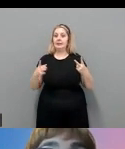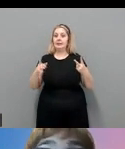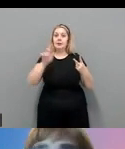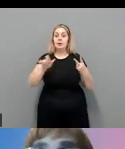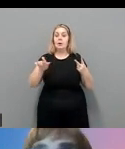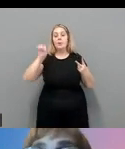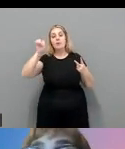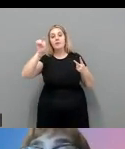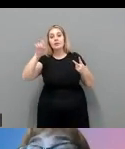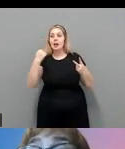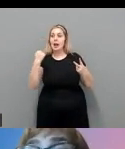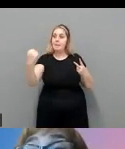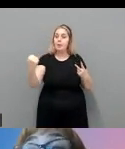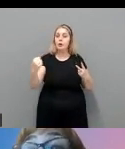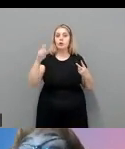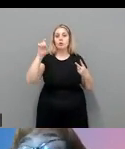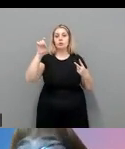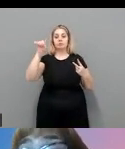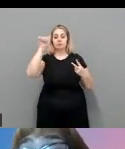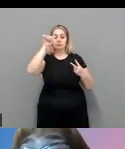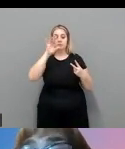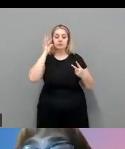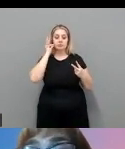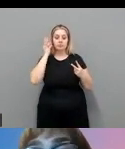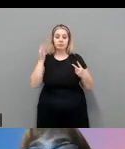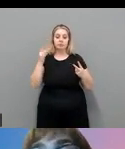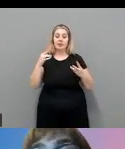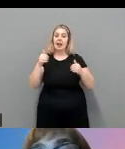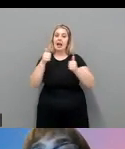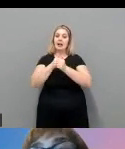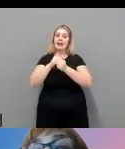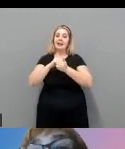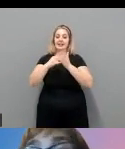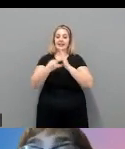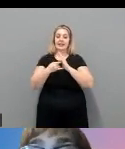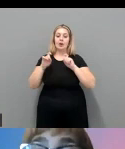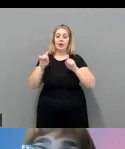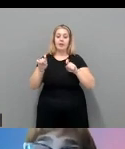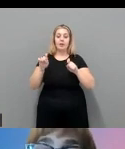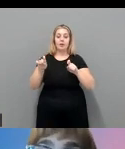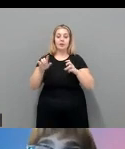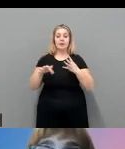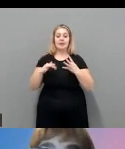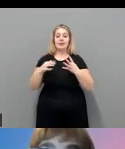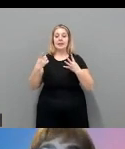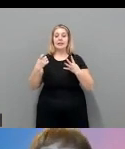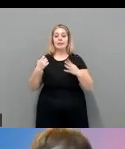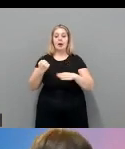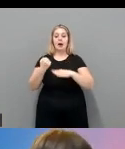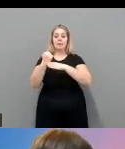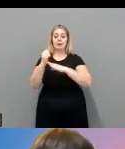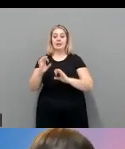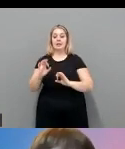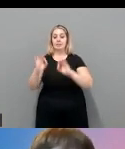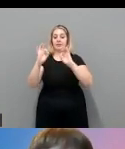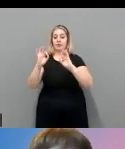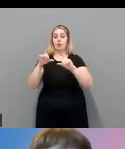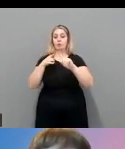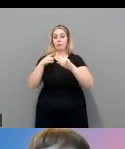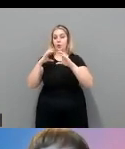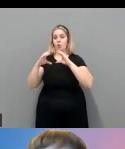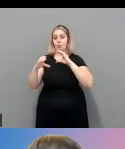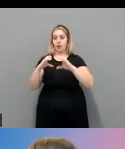profesores de apoyo, profesorado de apoyo, necesitamos auxiliares técnicos educativos y necesitamos apoyos específicos a la